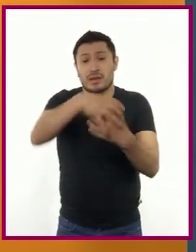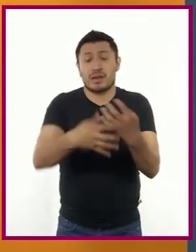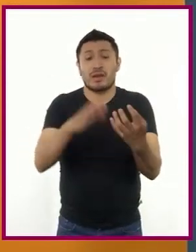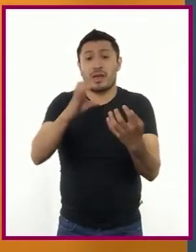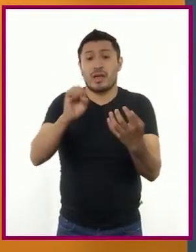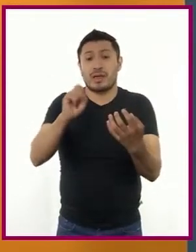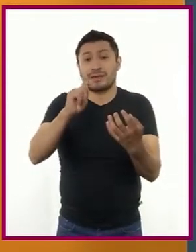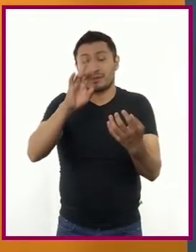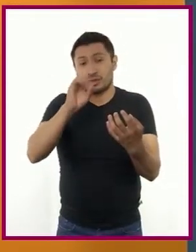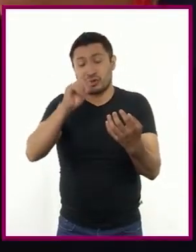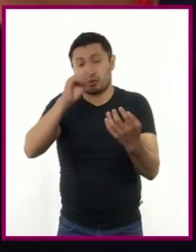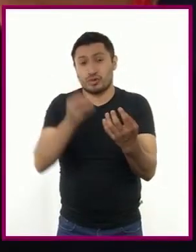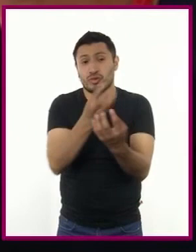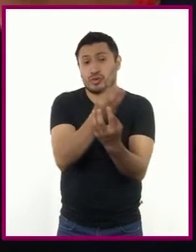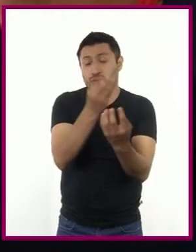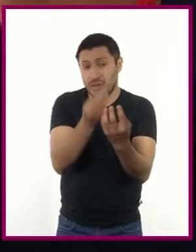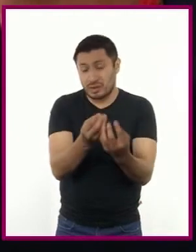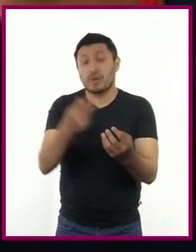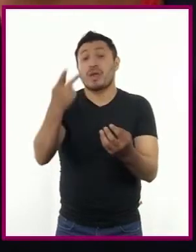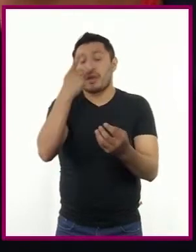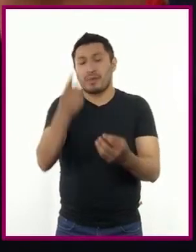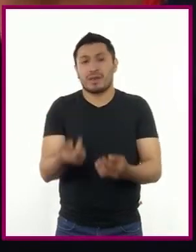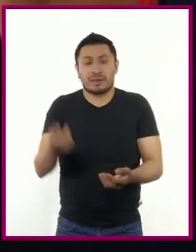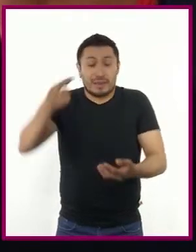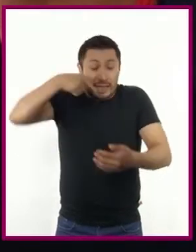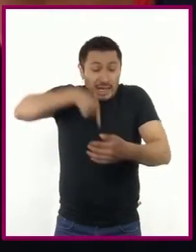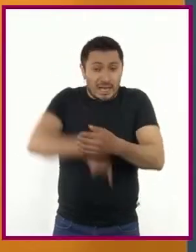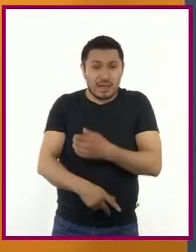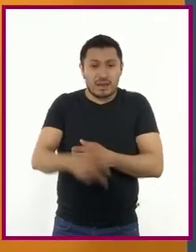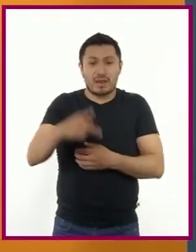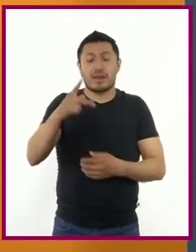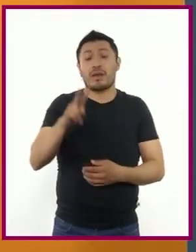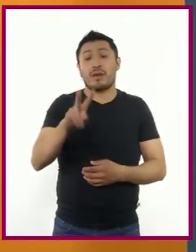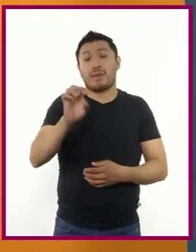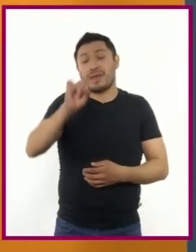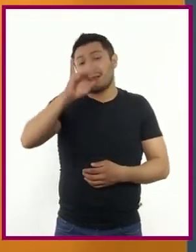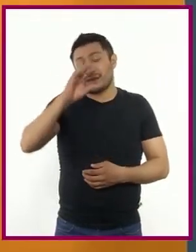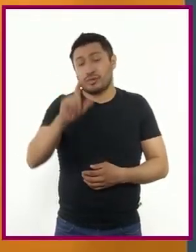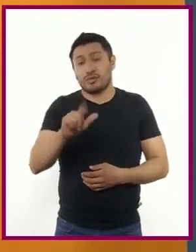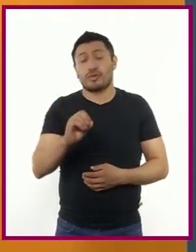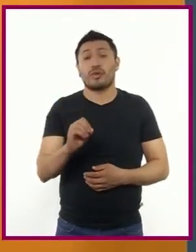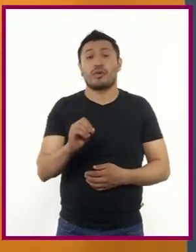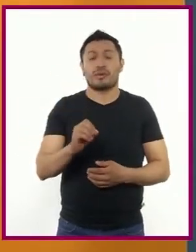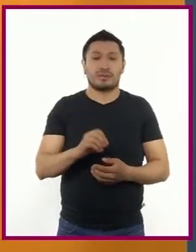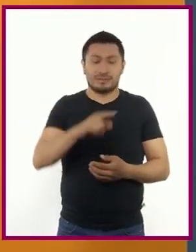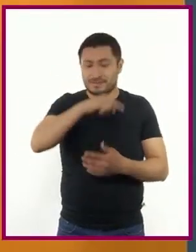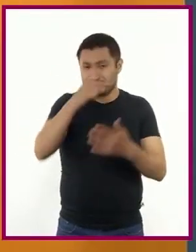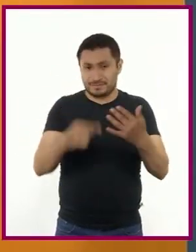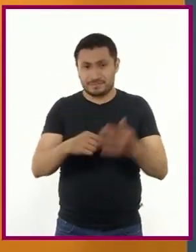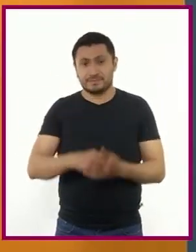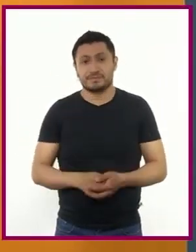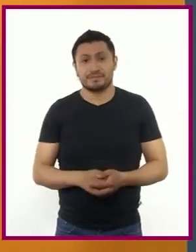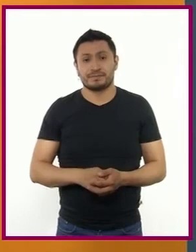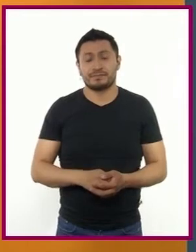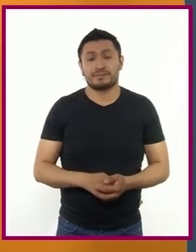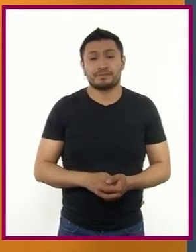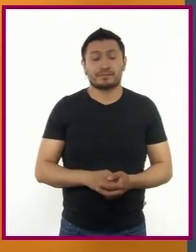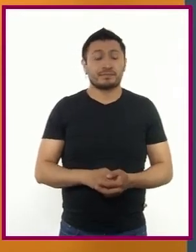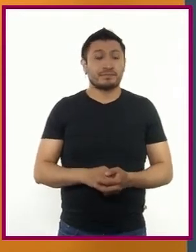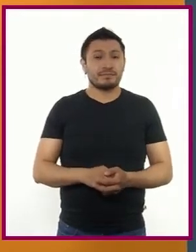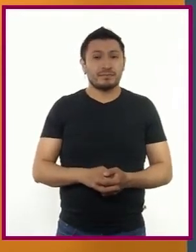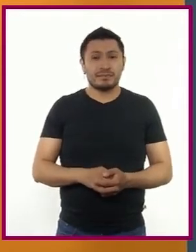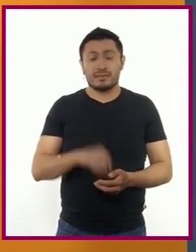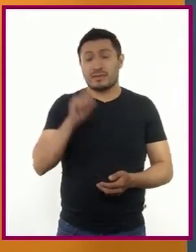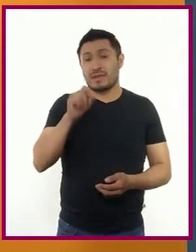Los internos, vesículas seminales, próstata y glándulas vulvouretrales. Asimismo,